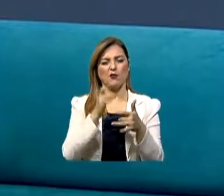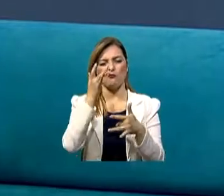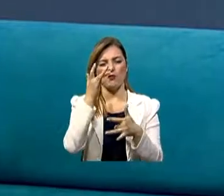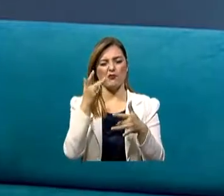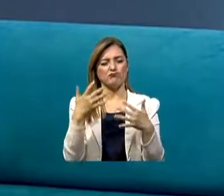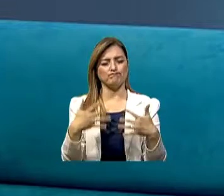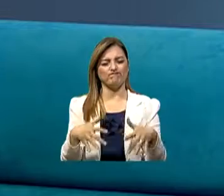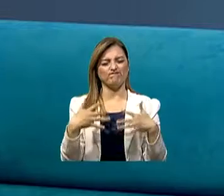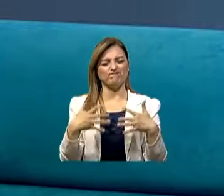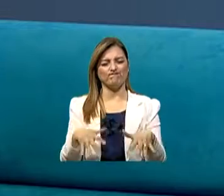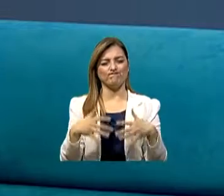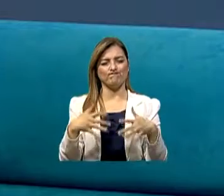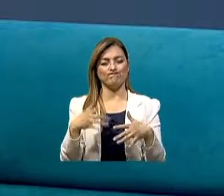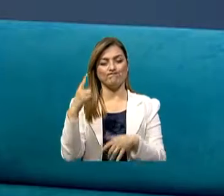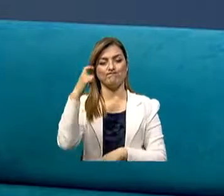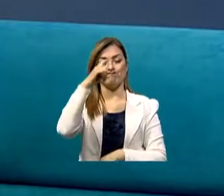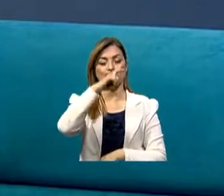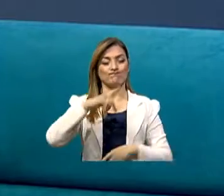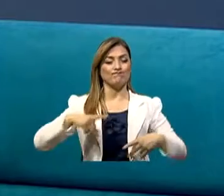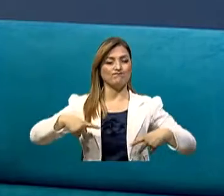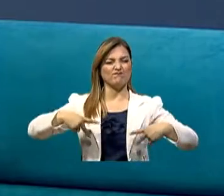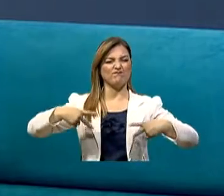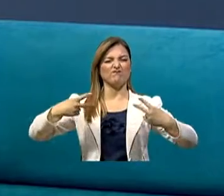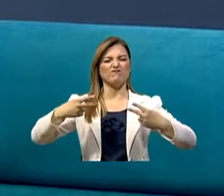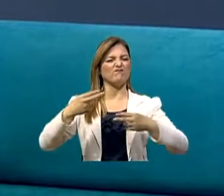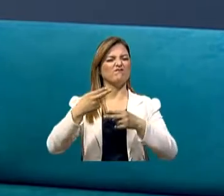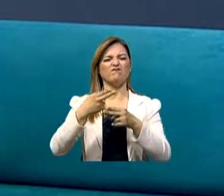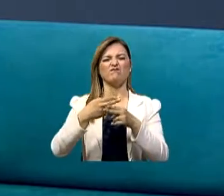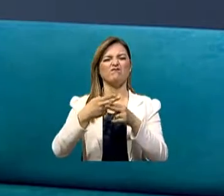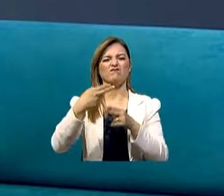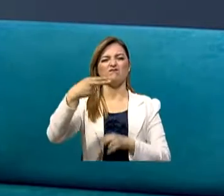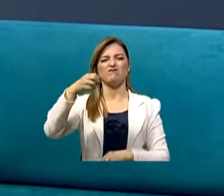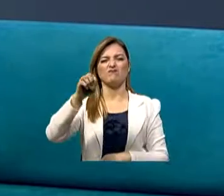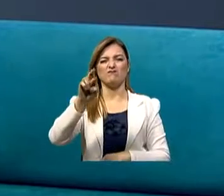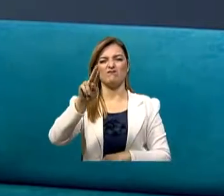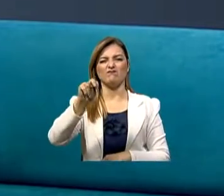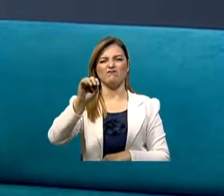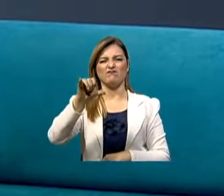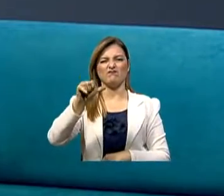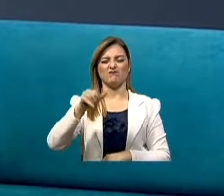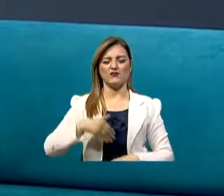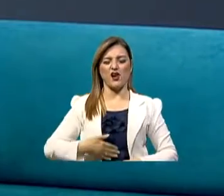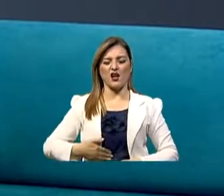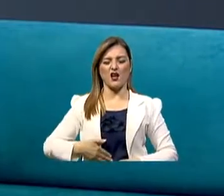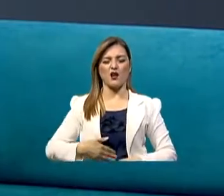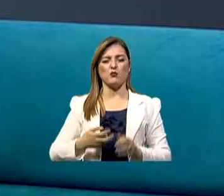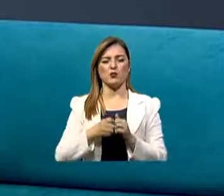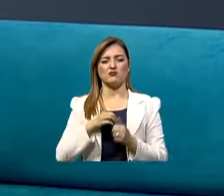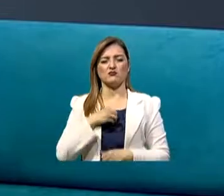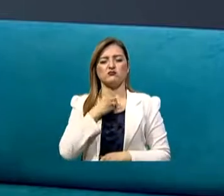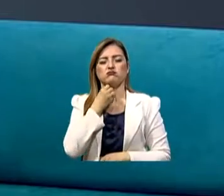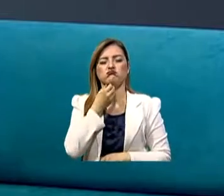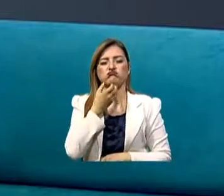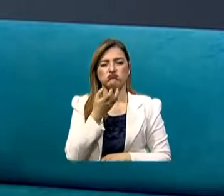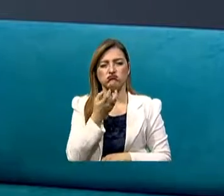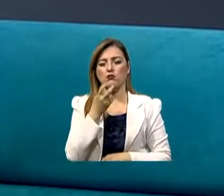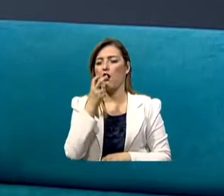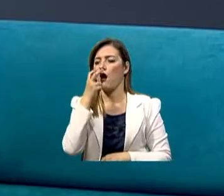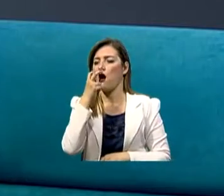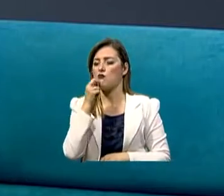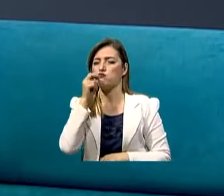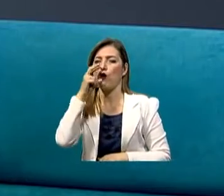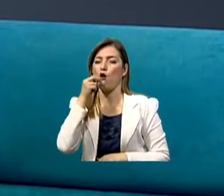hoy muy muy difícil en reflujo a eso se sumó también en asma